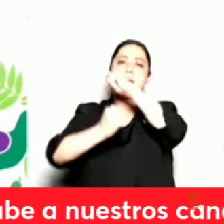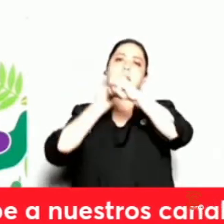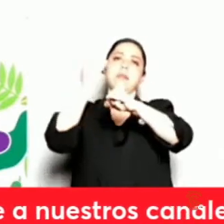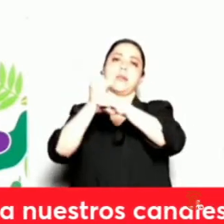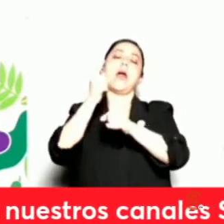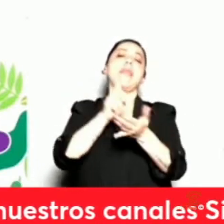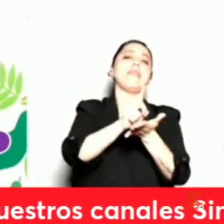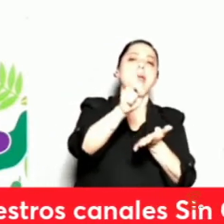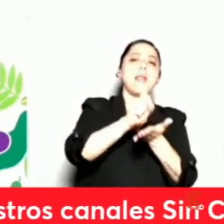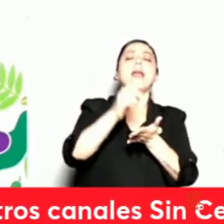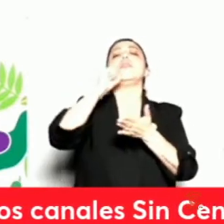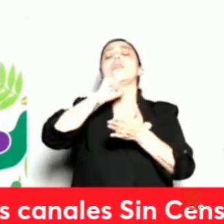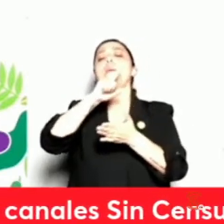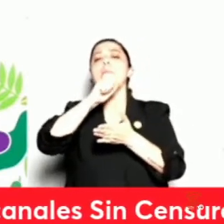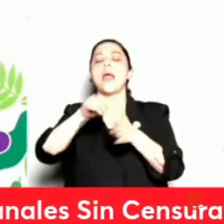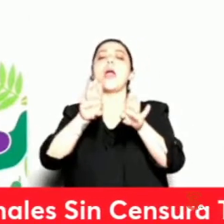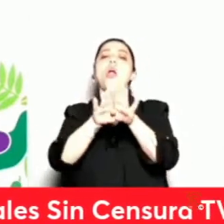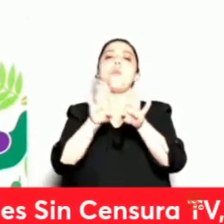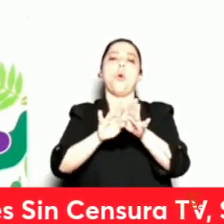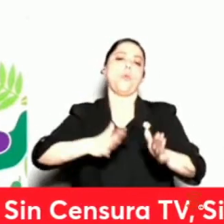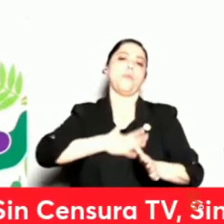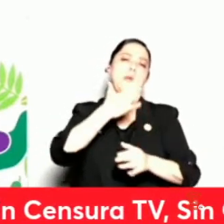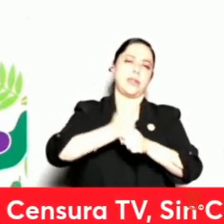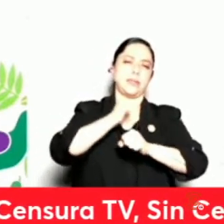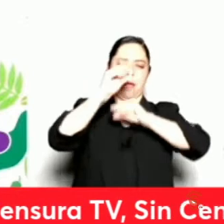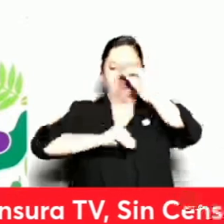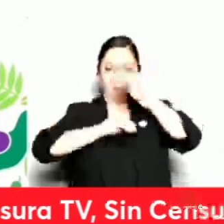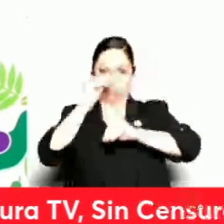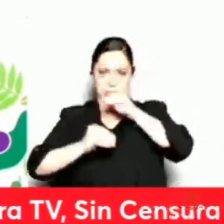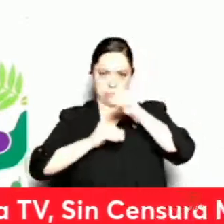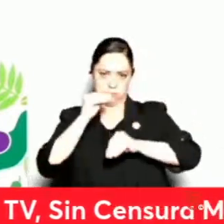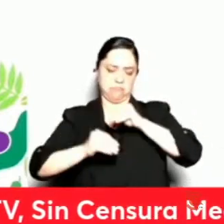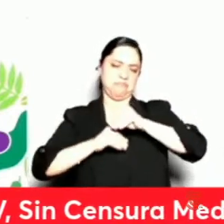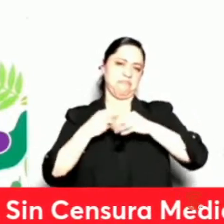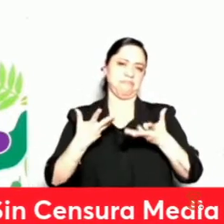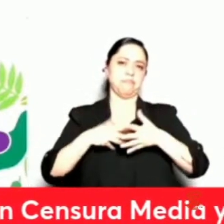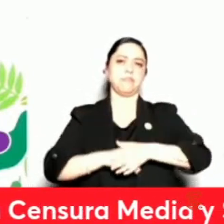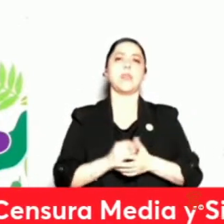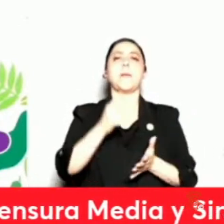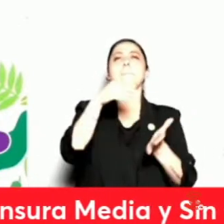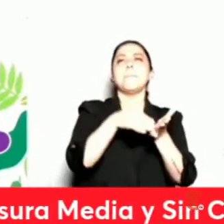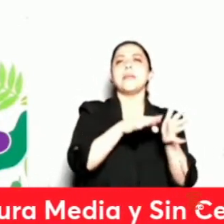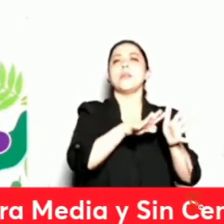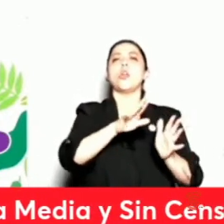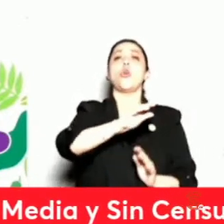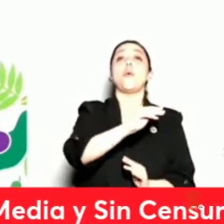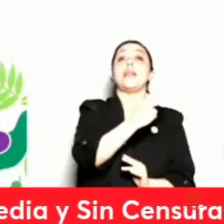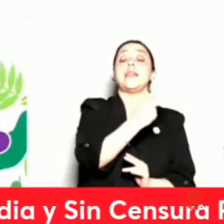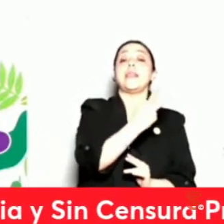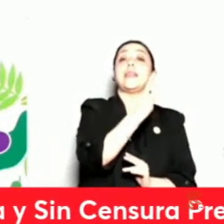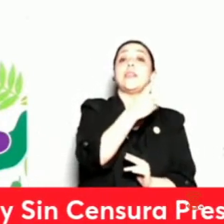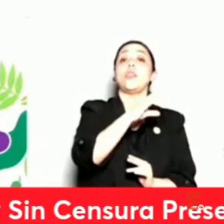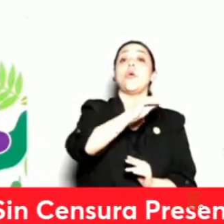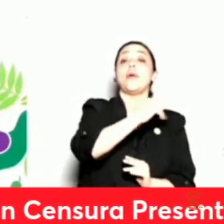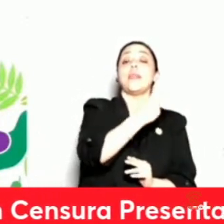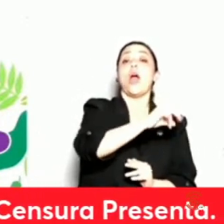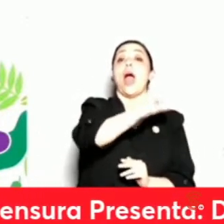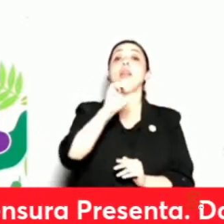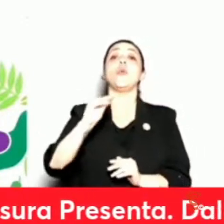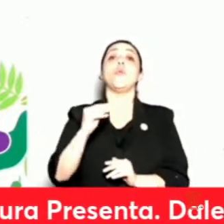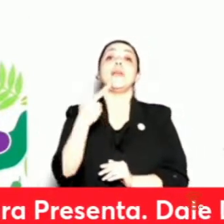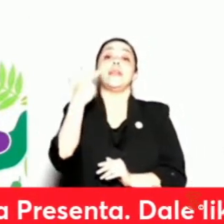desarrollo económico y el bienestar. Entre 1992 y 1998